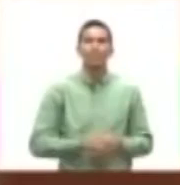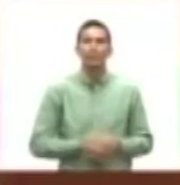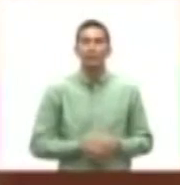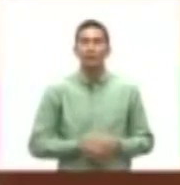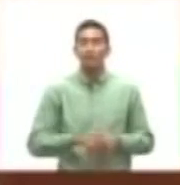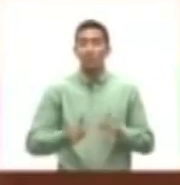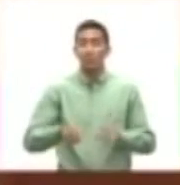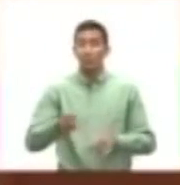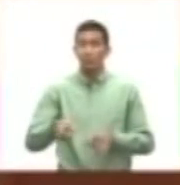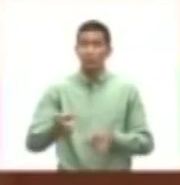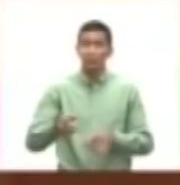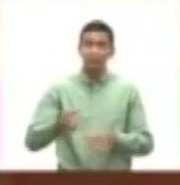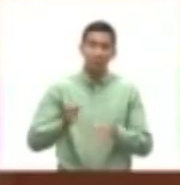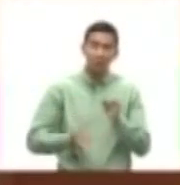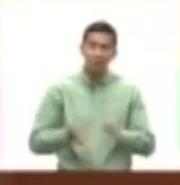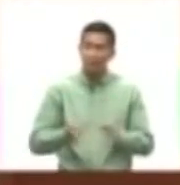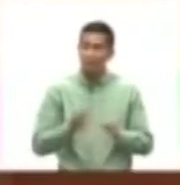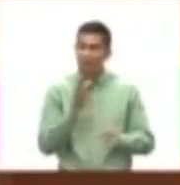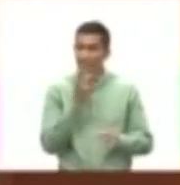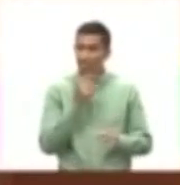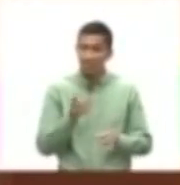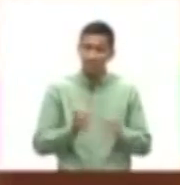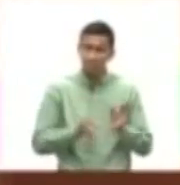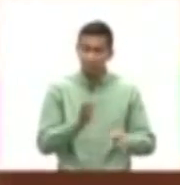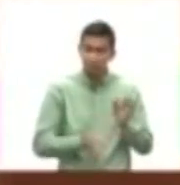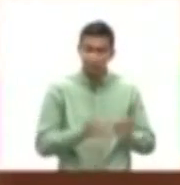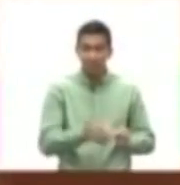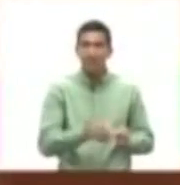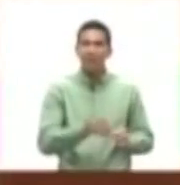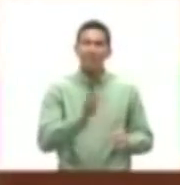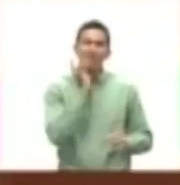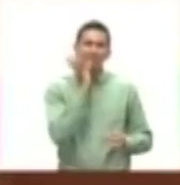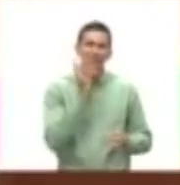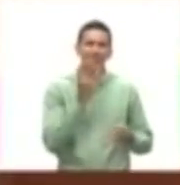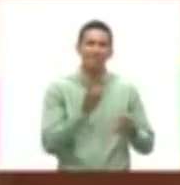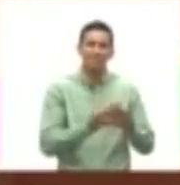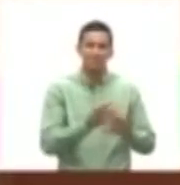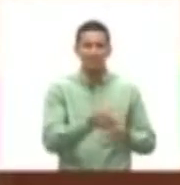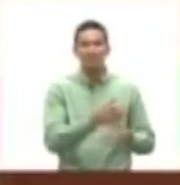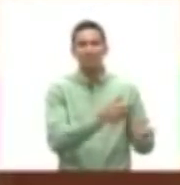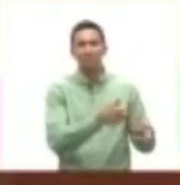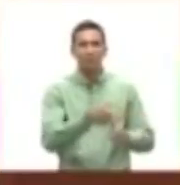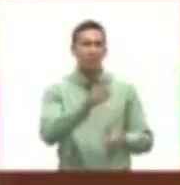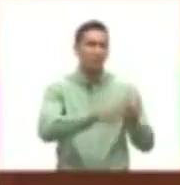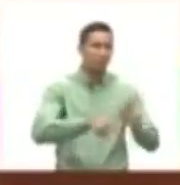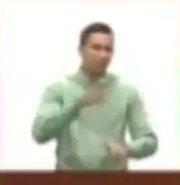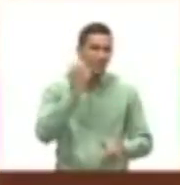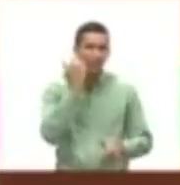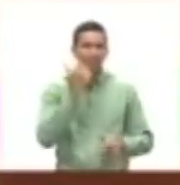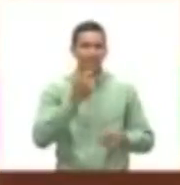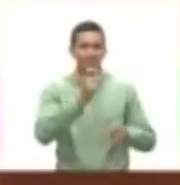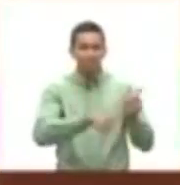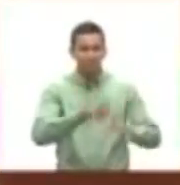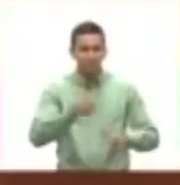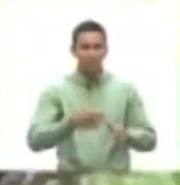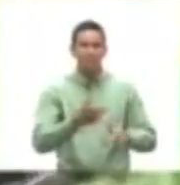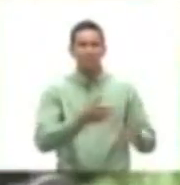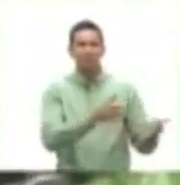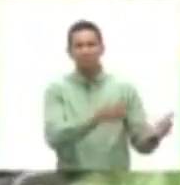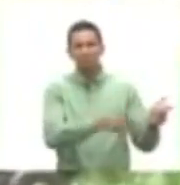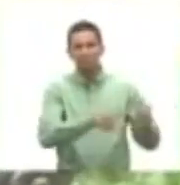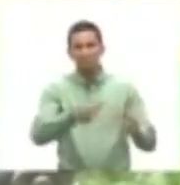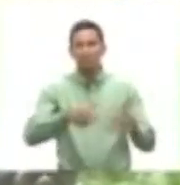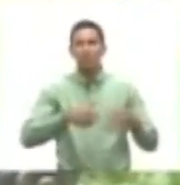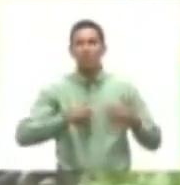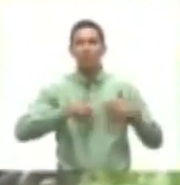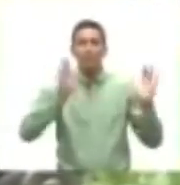amnistiables. ¿Y cuáles son los delitos no amnistiables? Los que ya le mencioné, los crímenes de guerra de la humanidad, lesa humanidad, crímenes de guerra, etc. Los